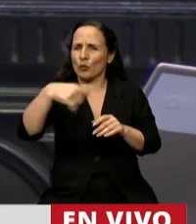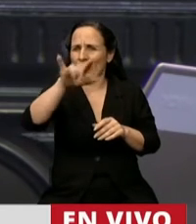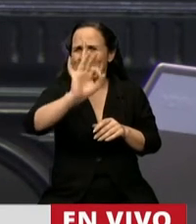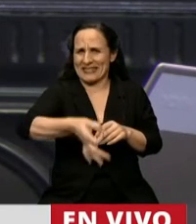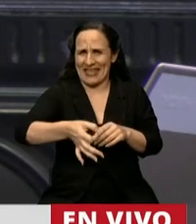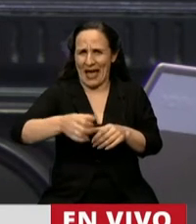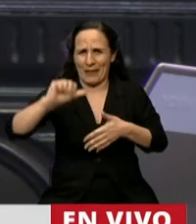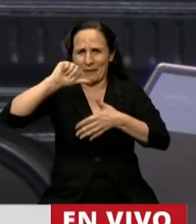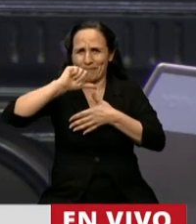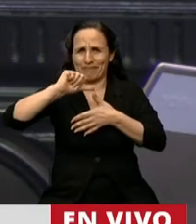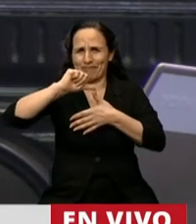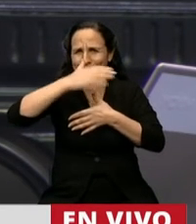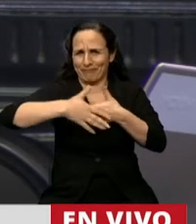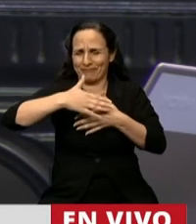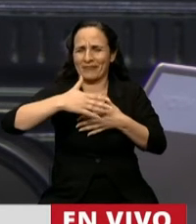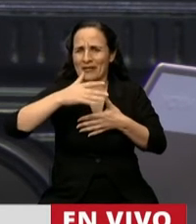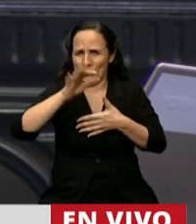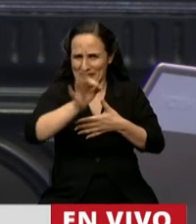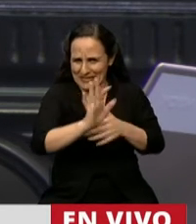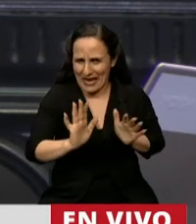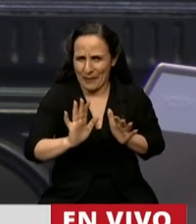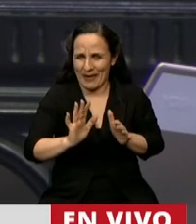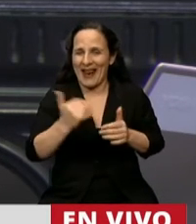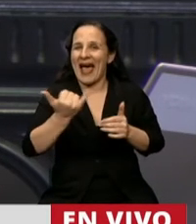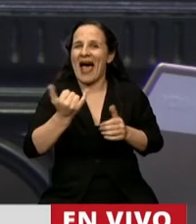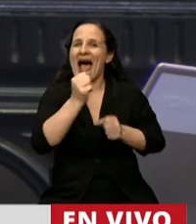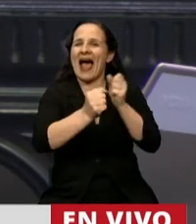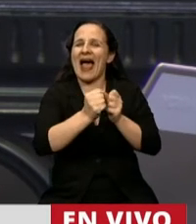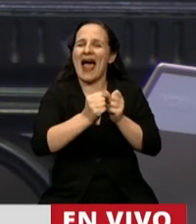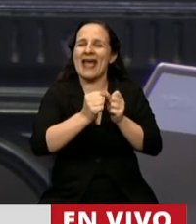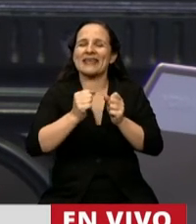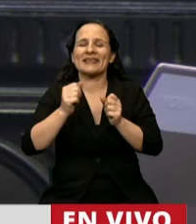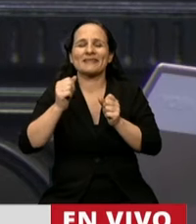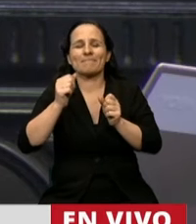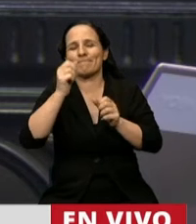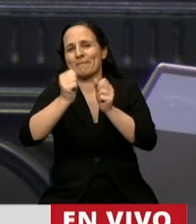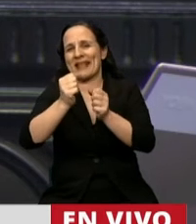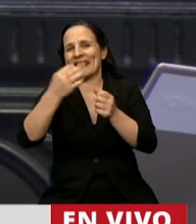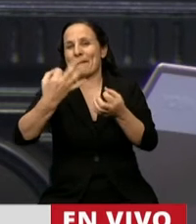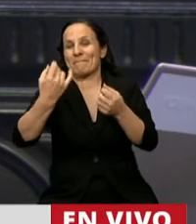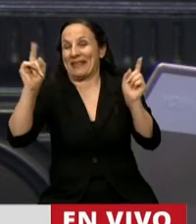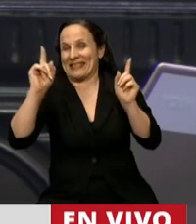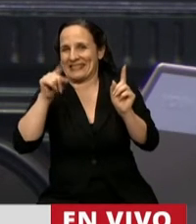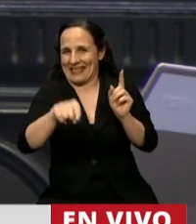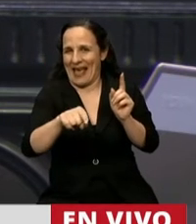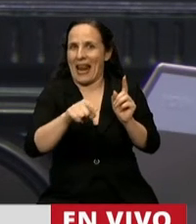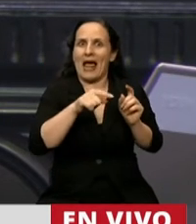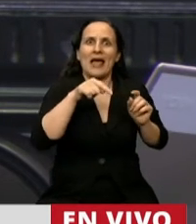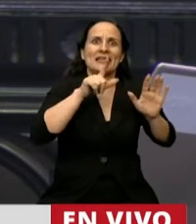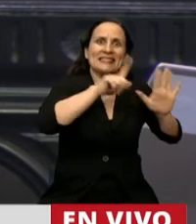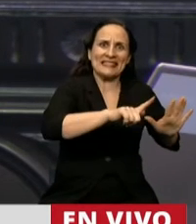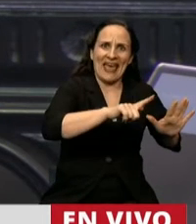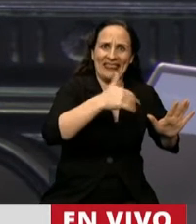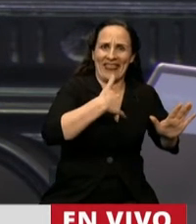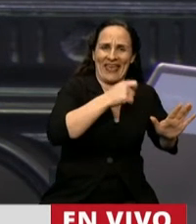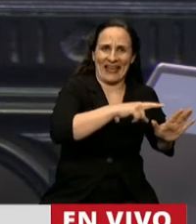hay solamente 8 unicornios, 7 son argentinos, hoy ya deben quedar 3.